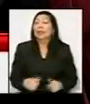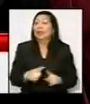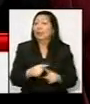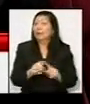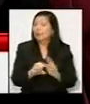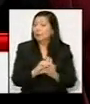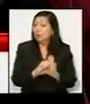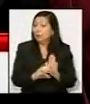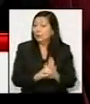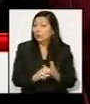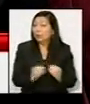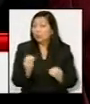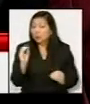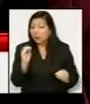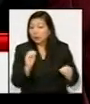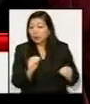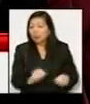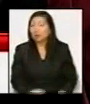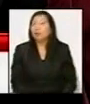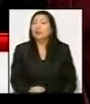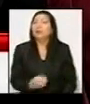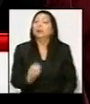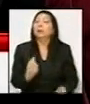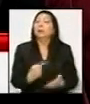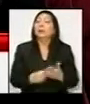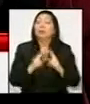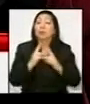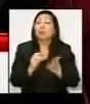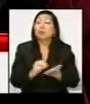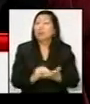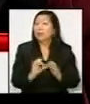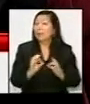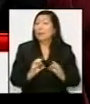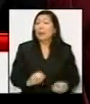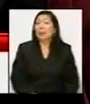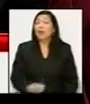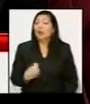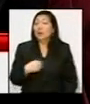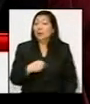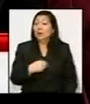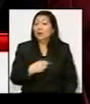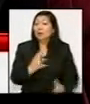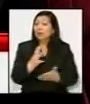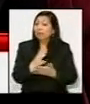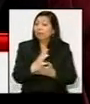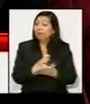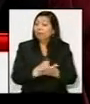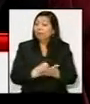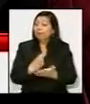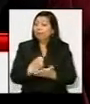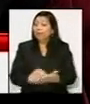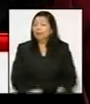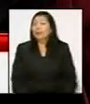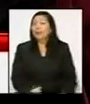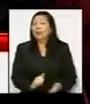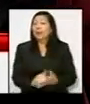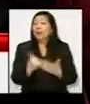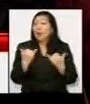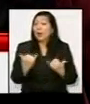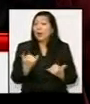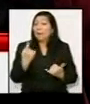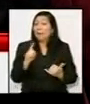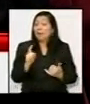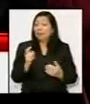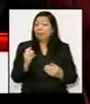constitucional como sugerencia sino porque resulta muy peligroso que nosotros reduzcamos lo que hoy día es